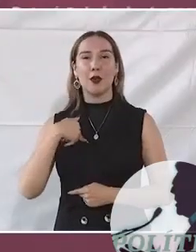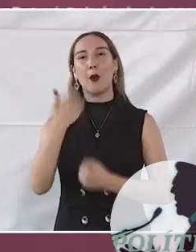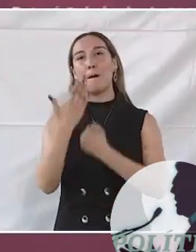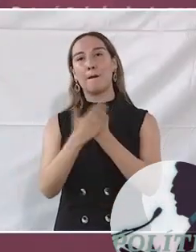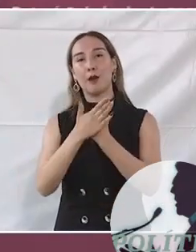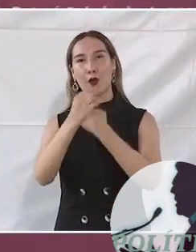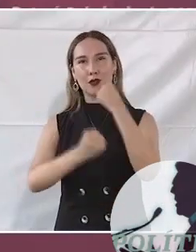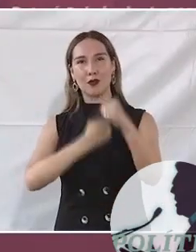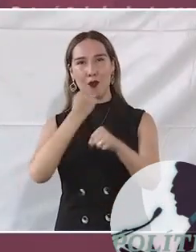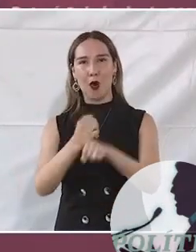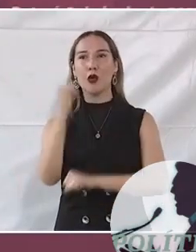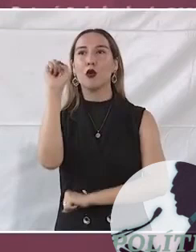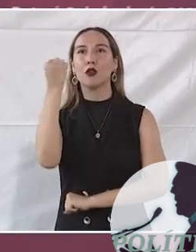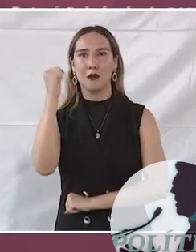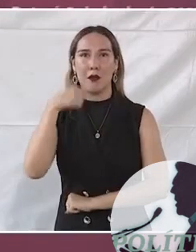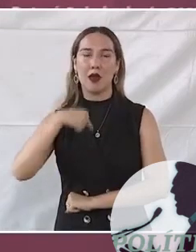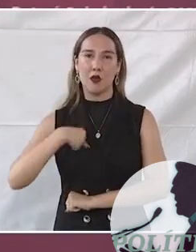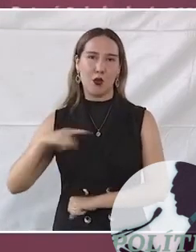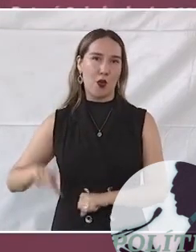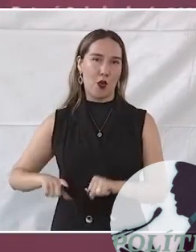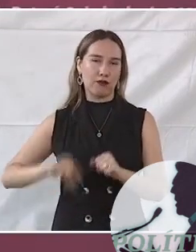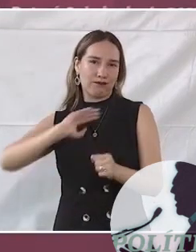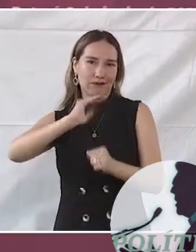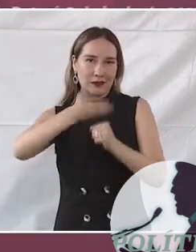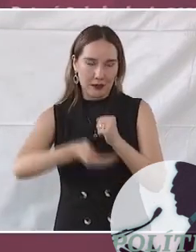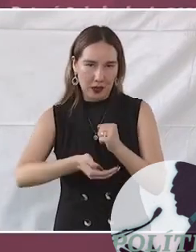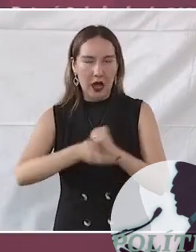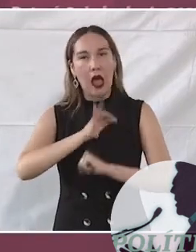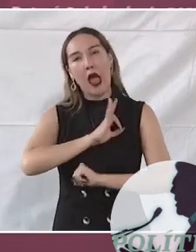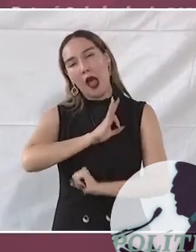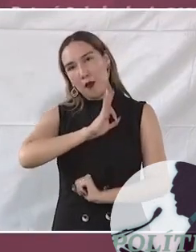próximo, me pueda yo ir con